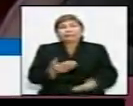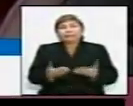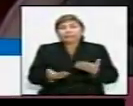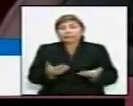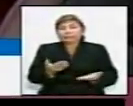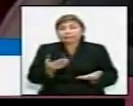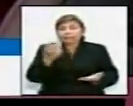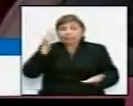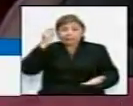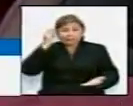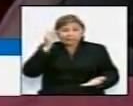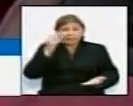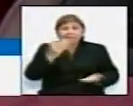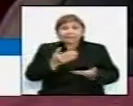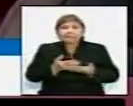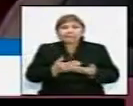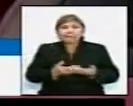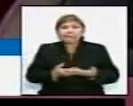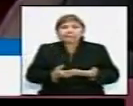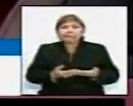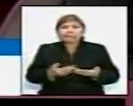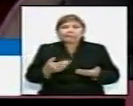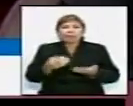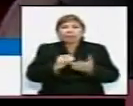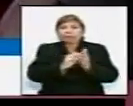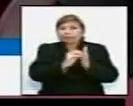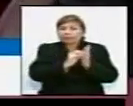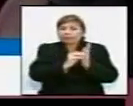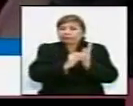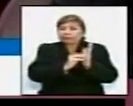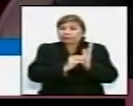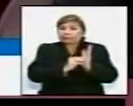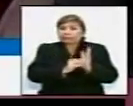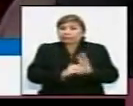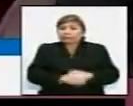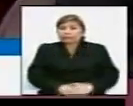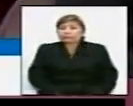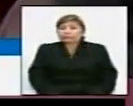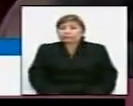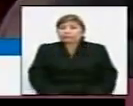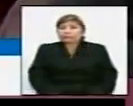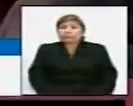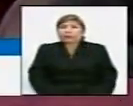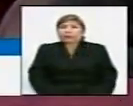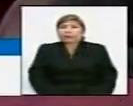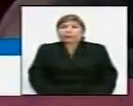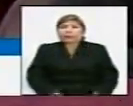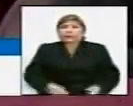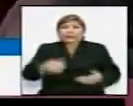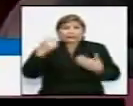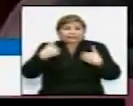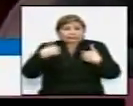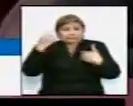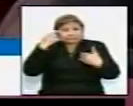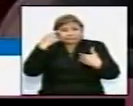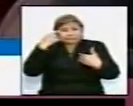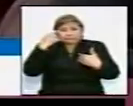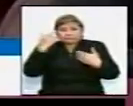política tiene en trámite un procedimiento de inscripción de partidos? De lo que tenemos